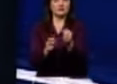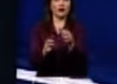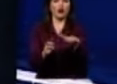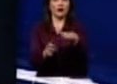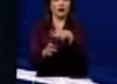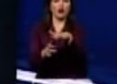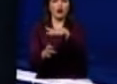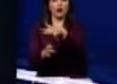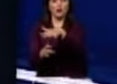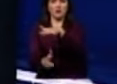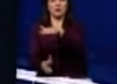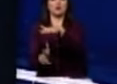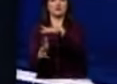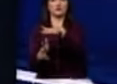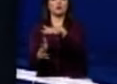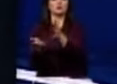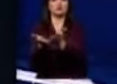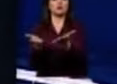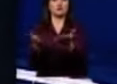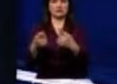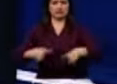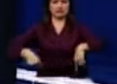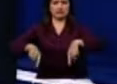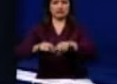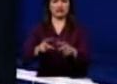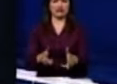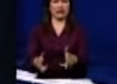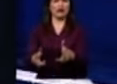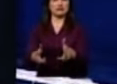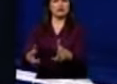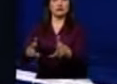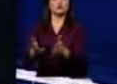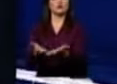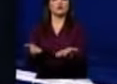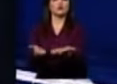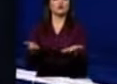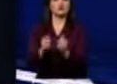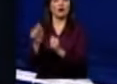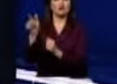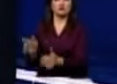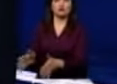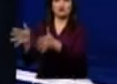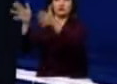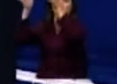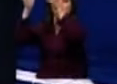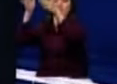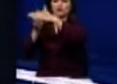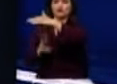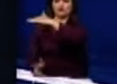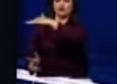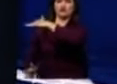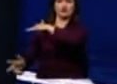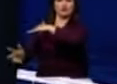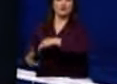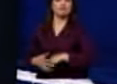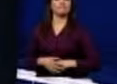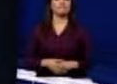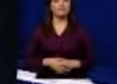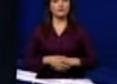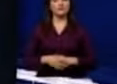el agua de lagunas enteras que se formaron por las aguas lluvias en estacionamientos ubicados en los subsuelos de los